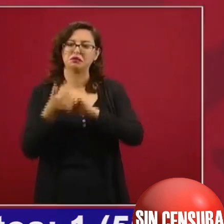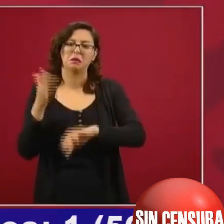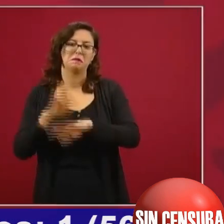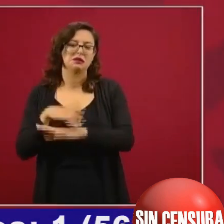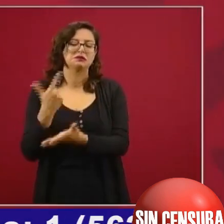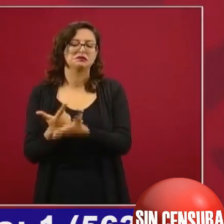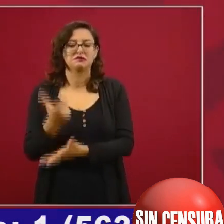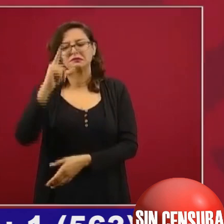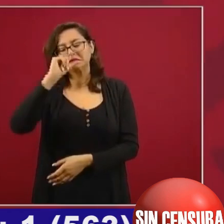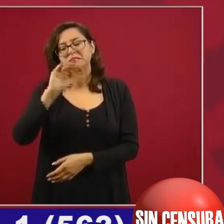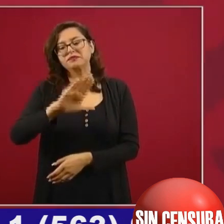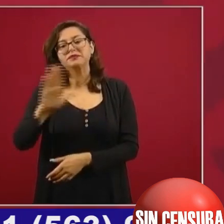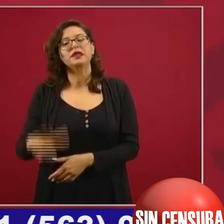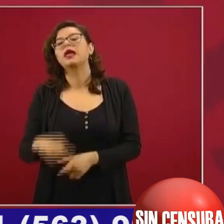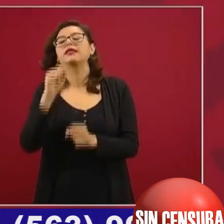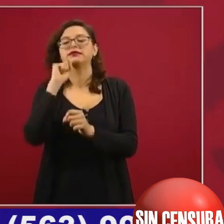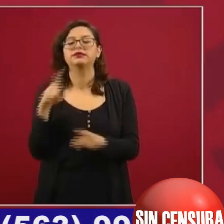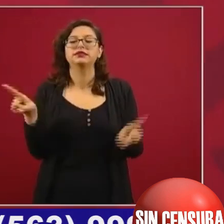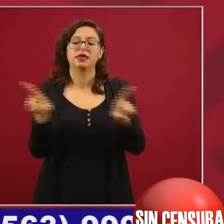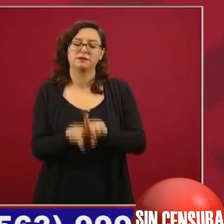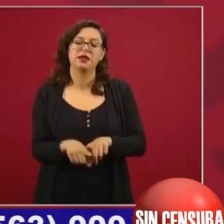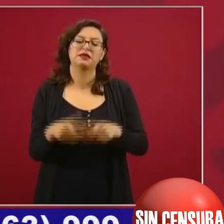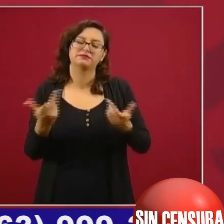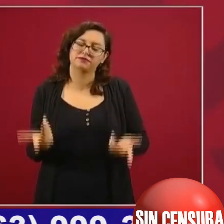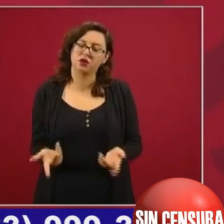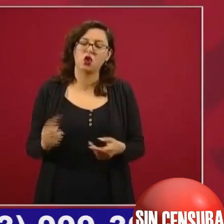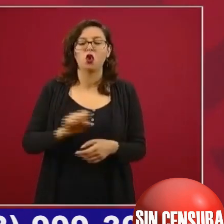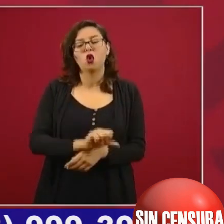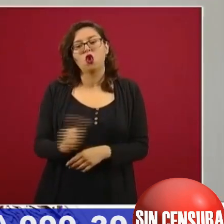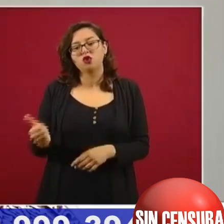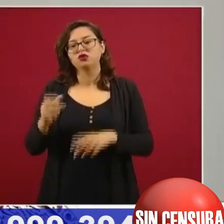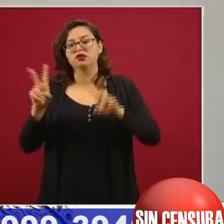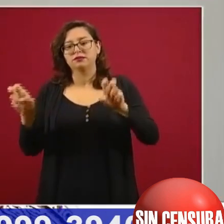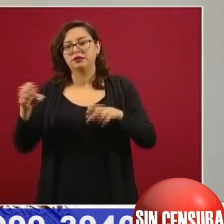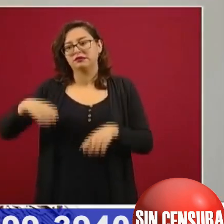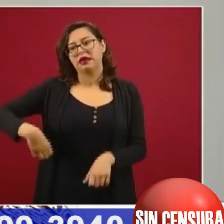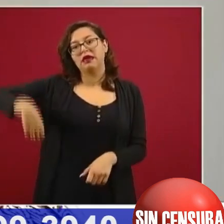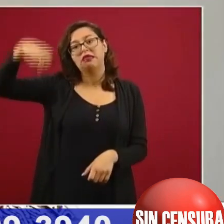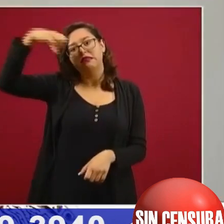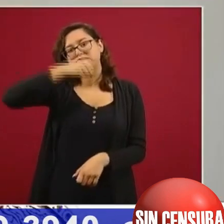además de la edad avanzada, que también es otro de los elementos de riesgo.